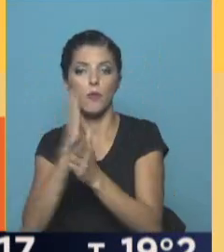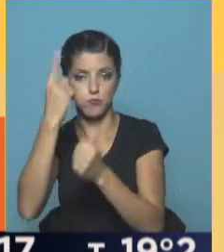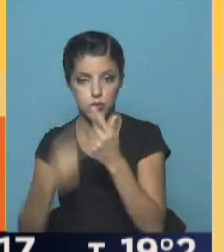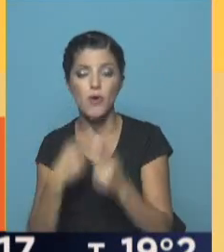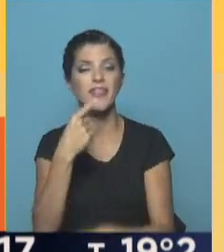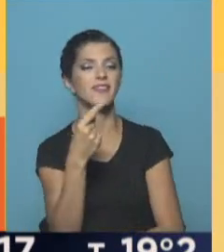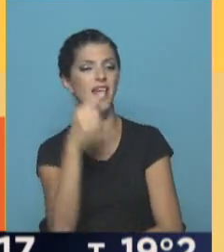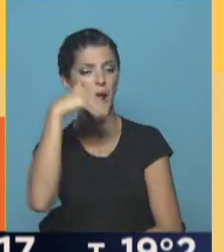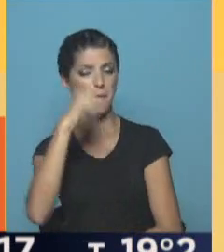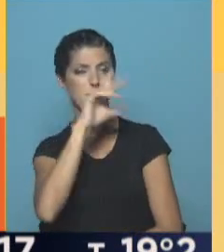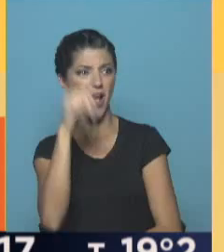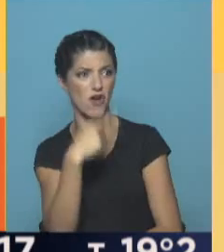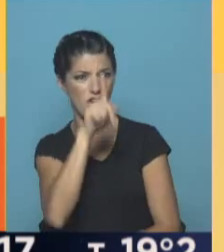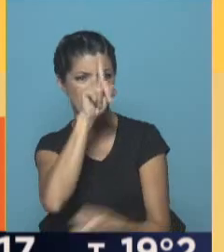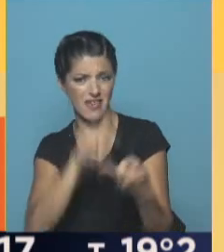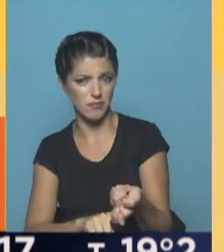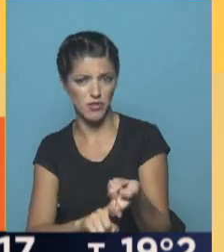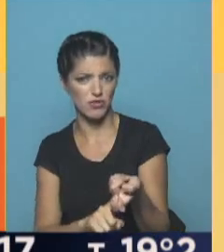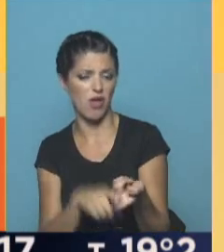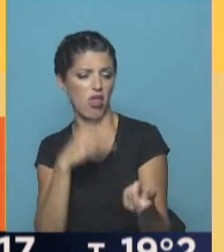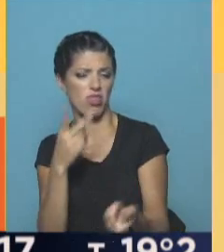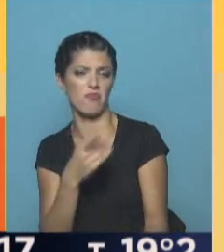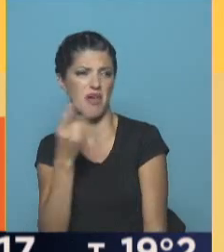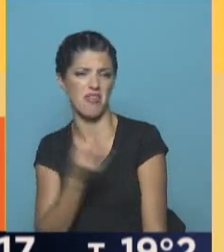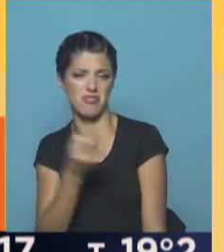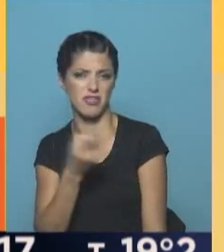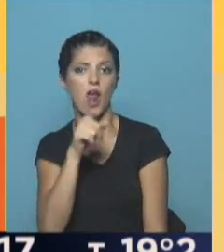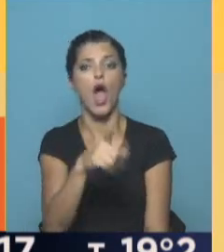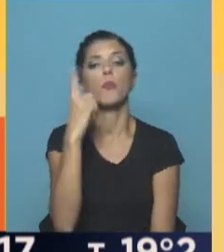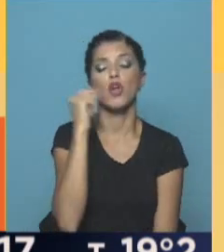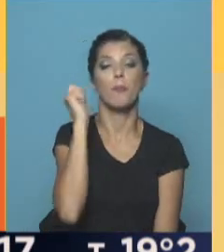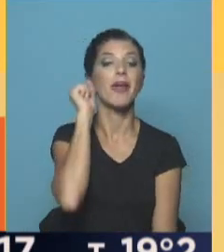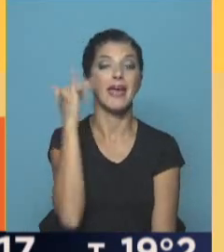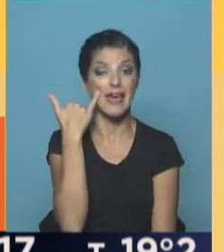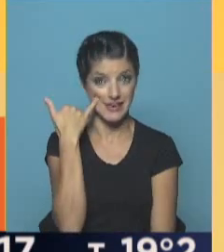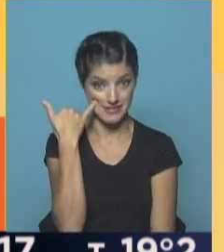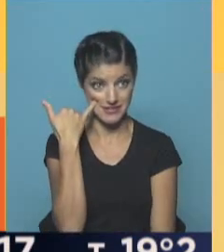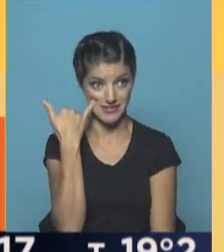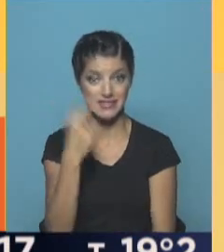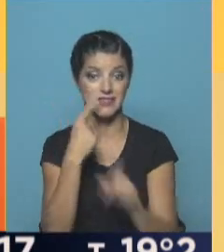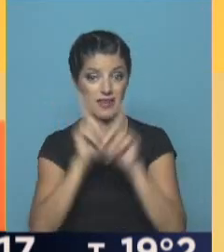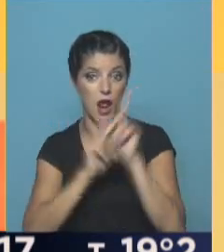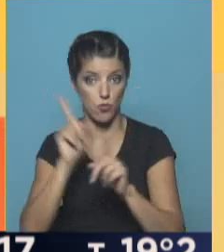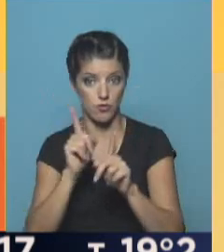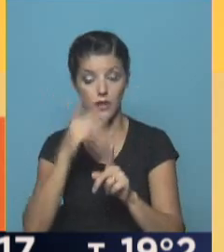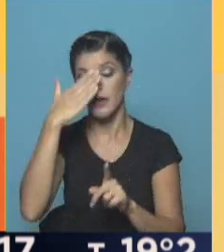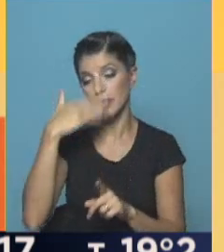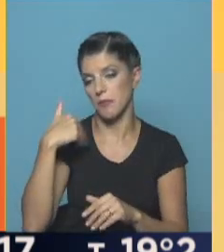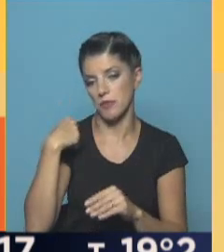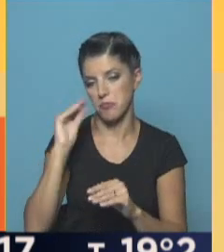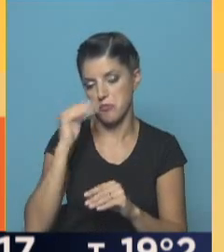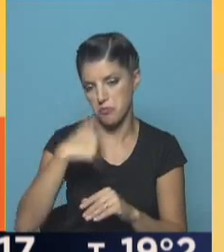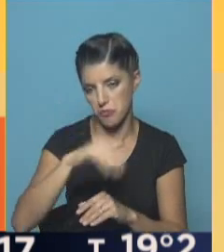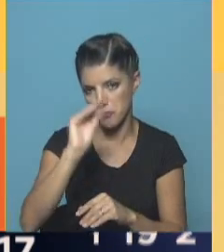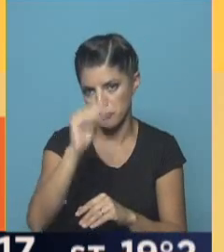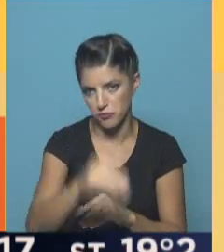Macron, diciendo que en realidad era un matrimonio falso porque él es homosexual, según estos medios, cosa que se fue aplacando no solo con la